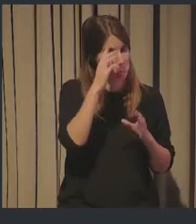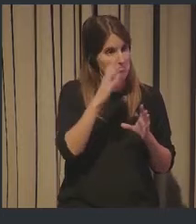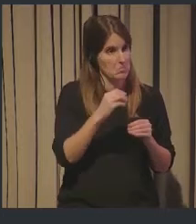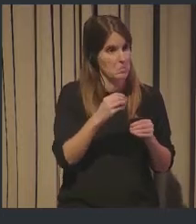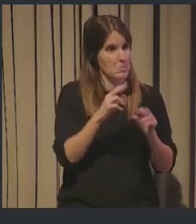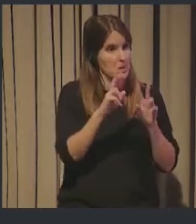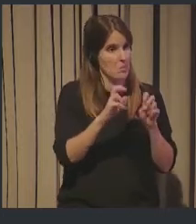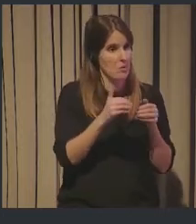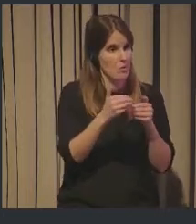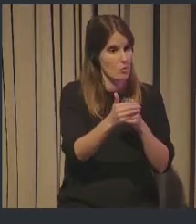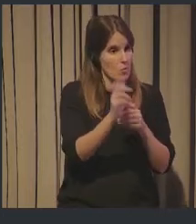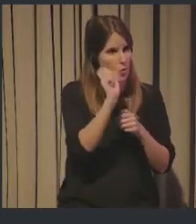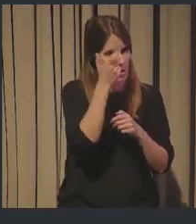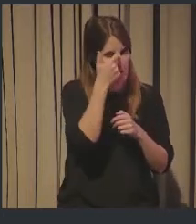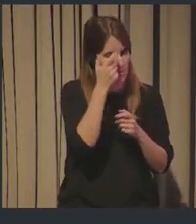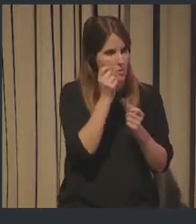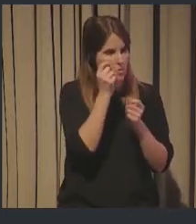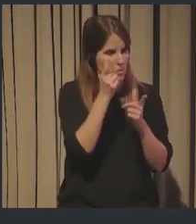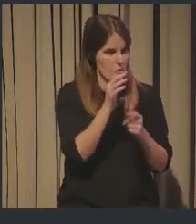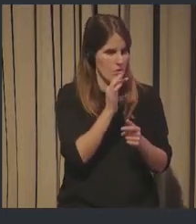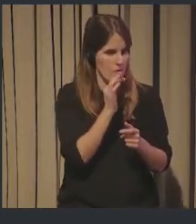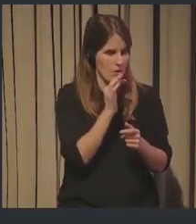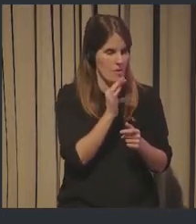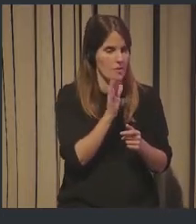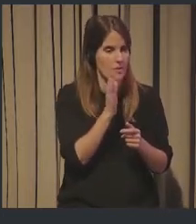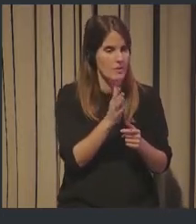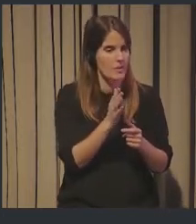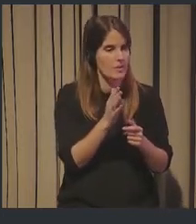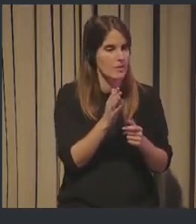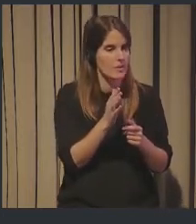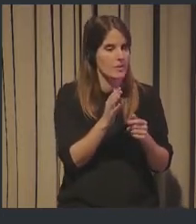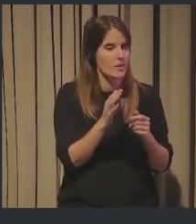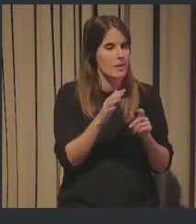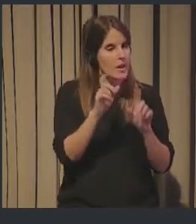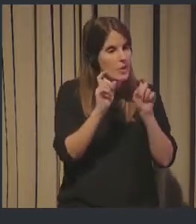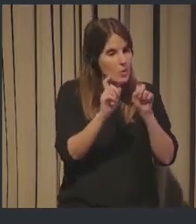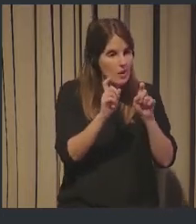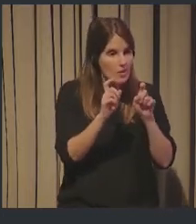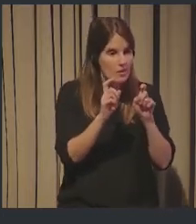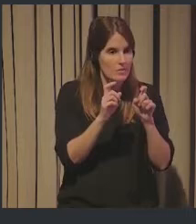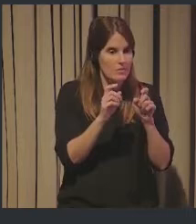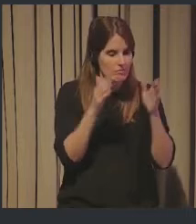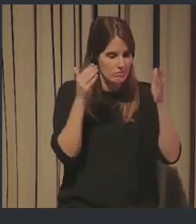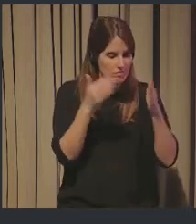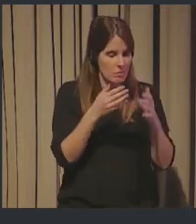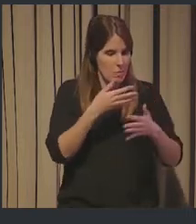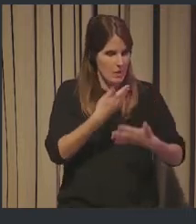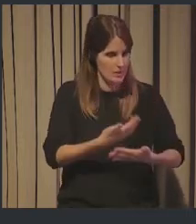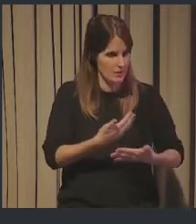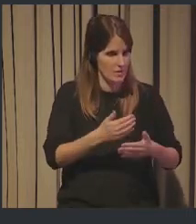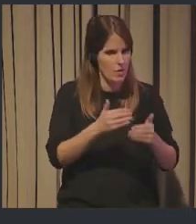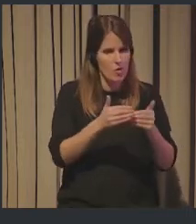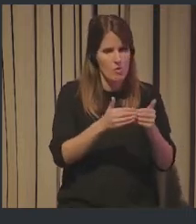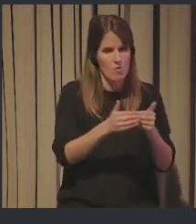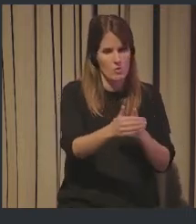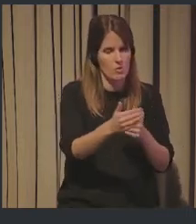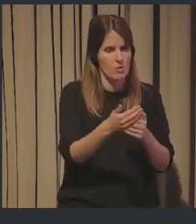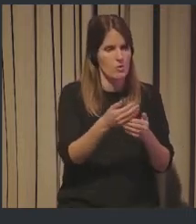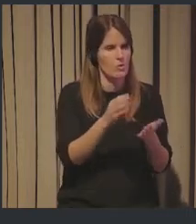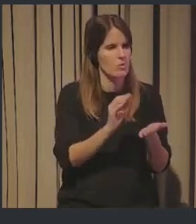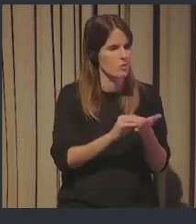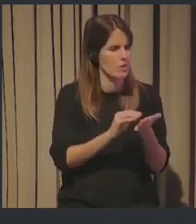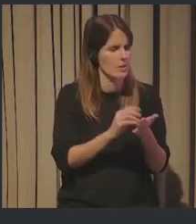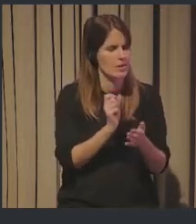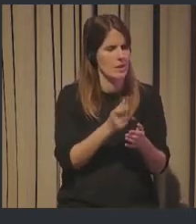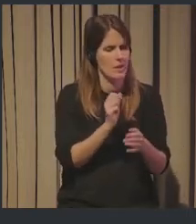futuro, porque la educación se detiene en el presente, nunca llega al futuro, y esto es un gran